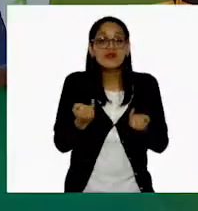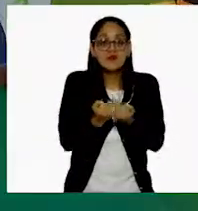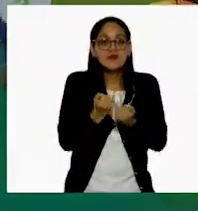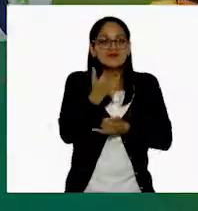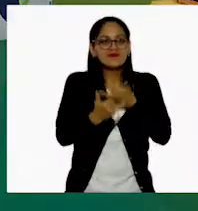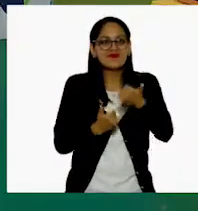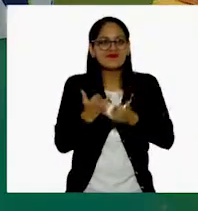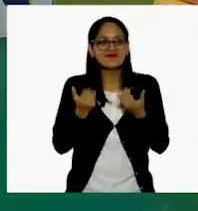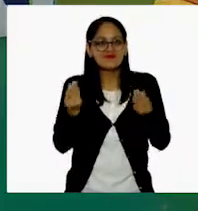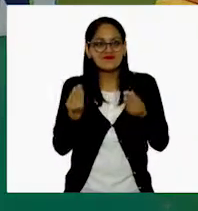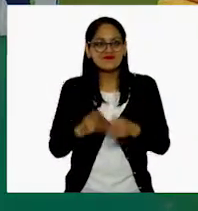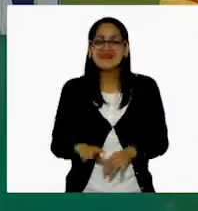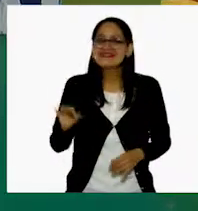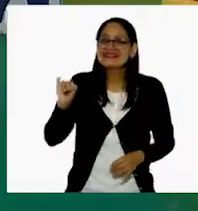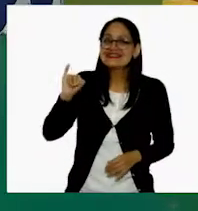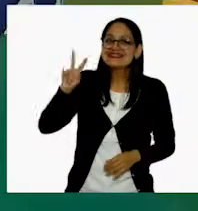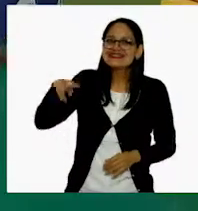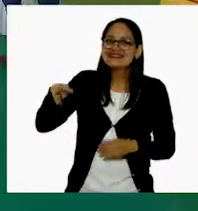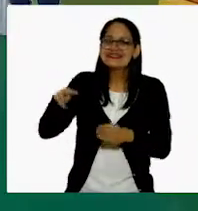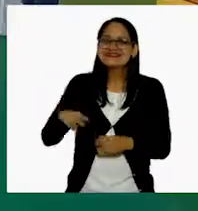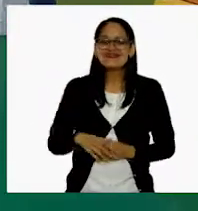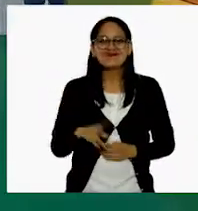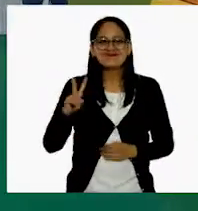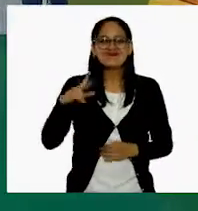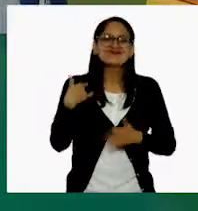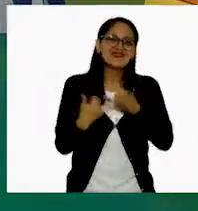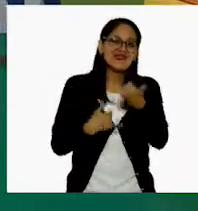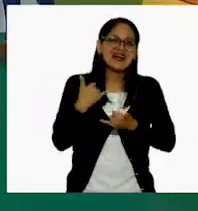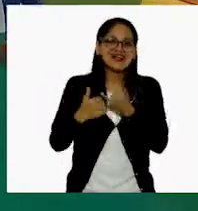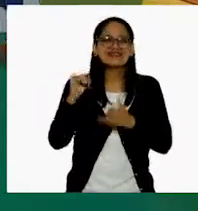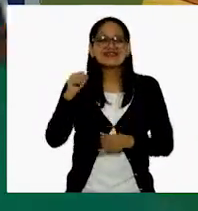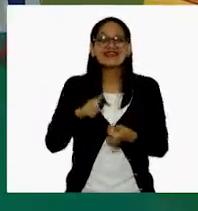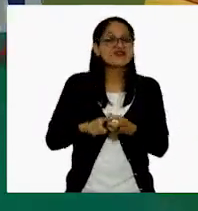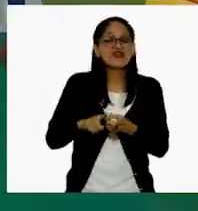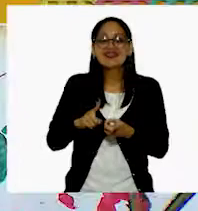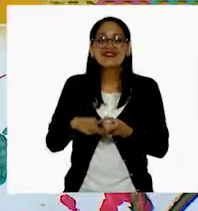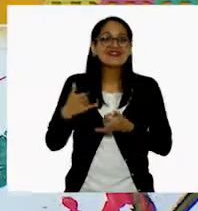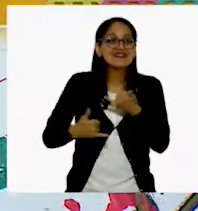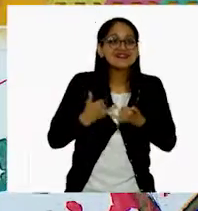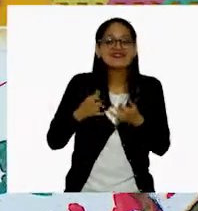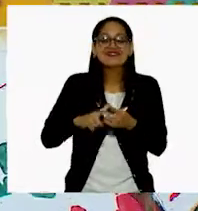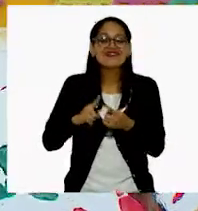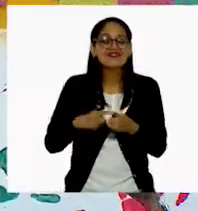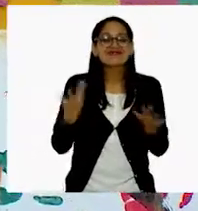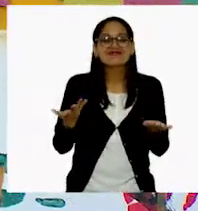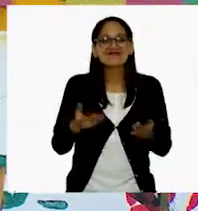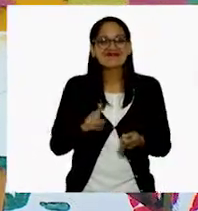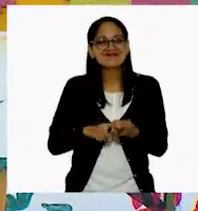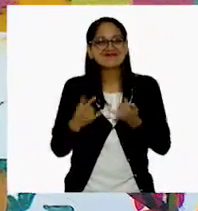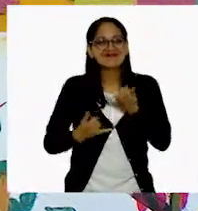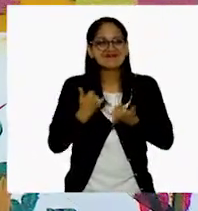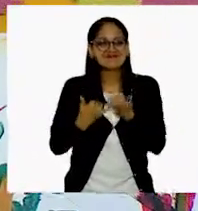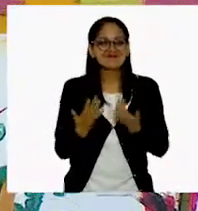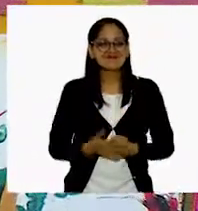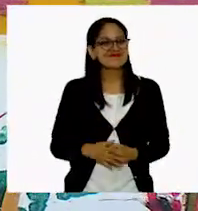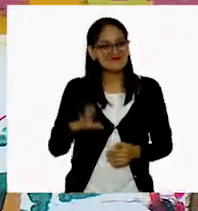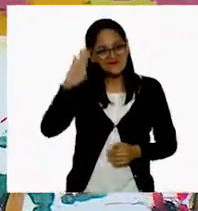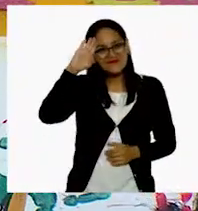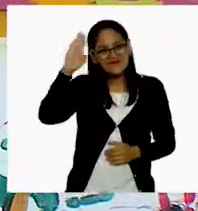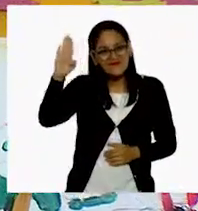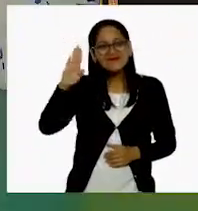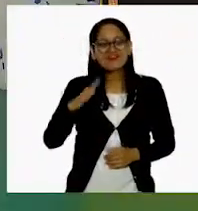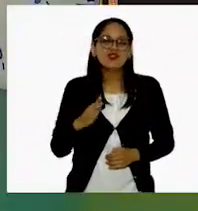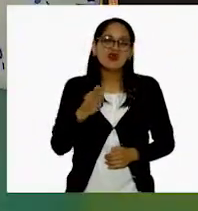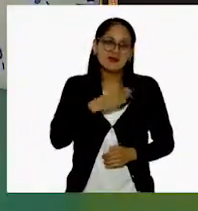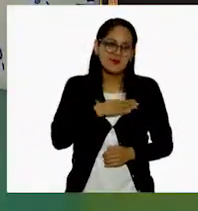bastante. ¡Sí! ¡Sí, de verdad! ¡Jugar! ¡Sí! ¿Dónde? ¿Dónde, maestra? ¿Dónde? ¿Dónde vamos a jugar? ¡Hola! ¡Qué bueno